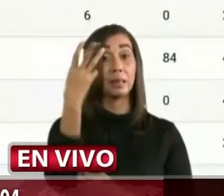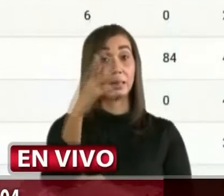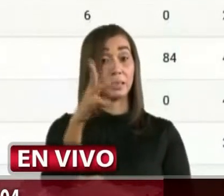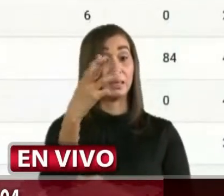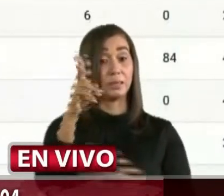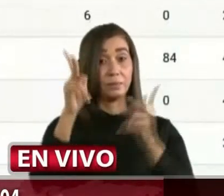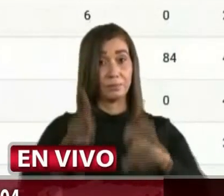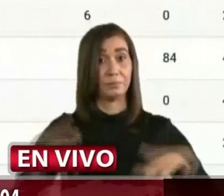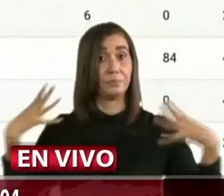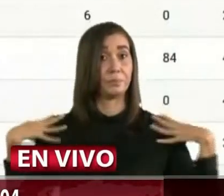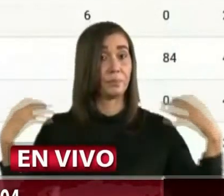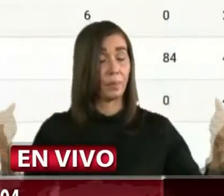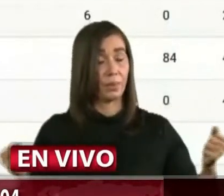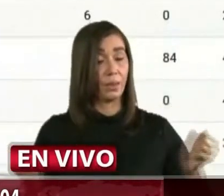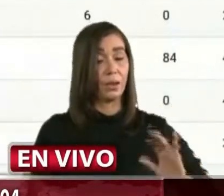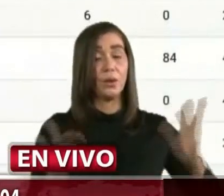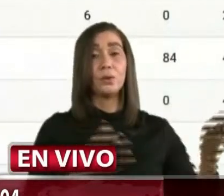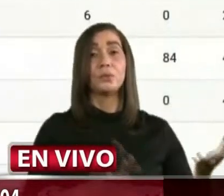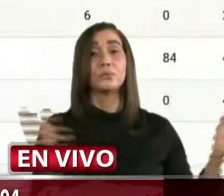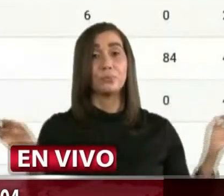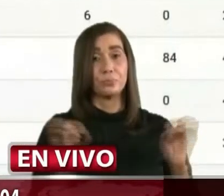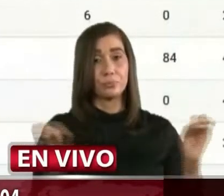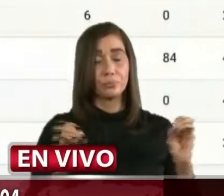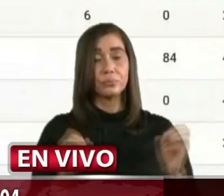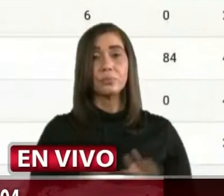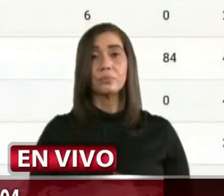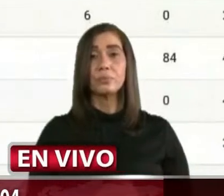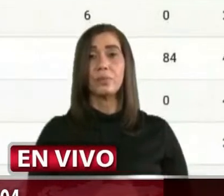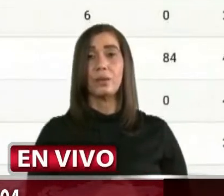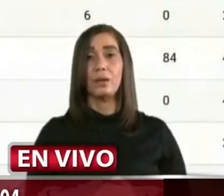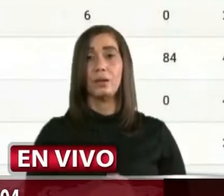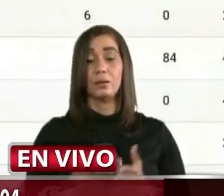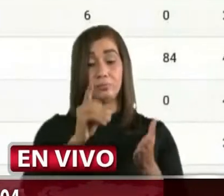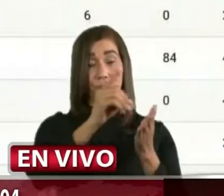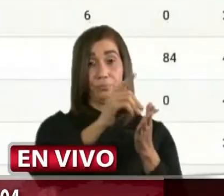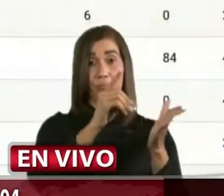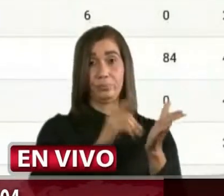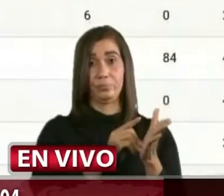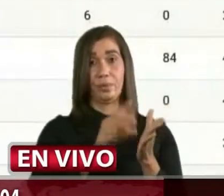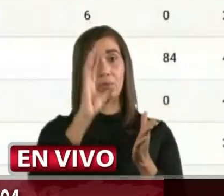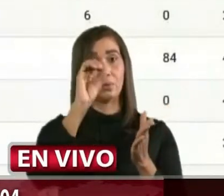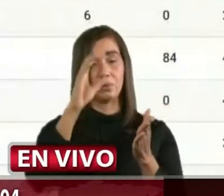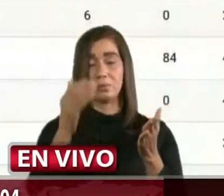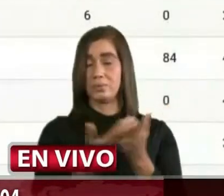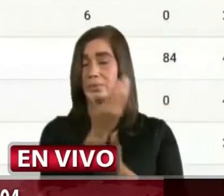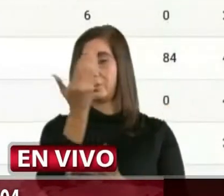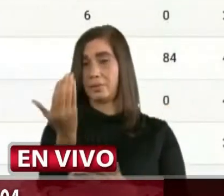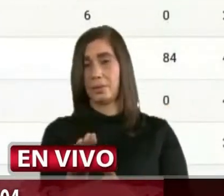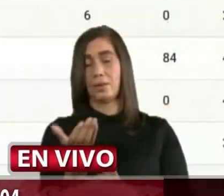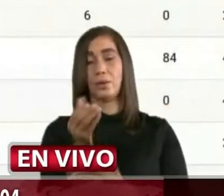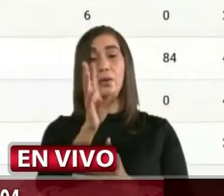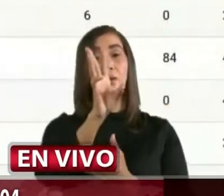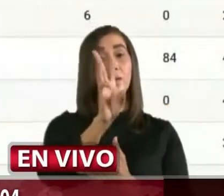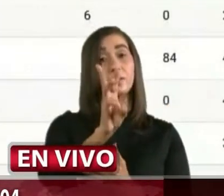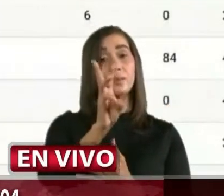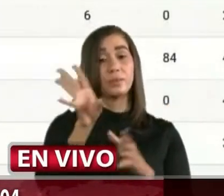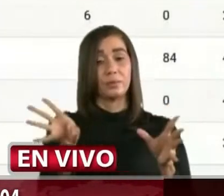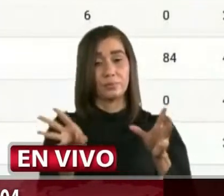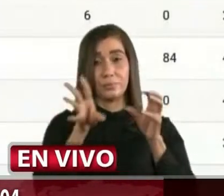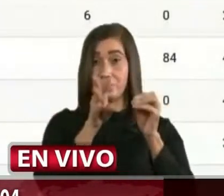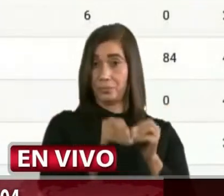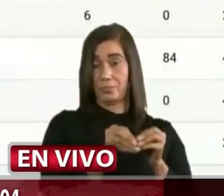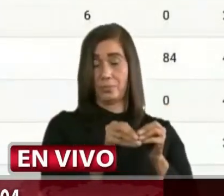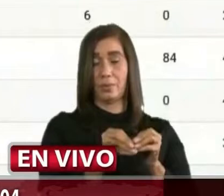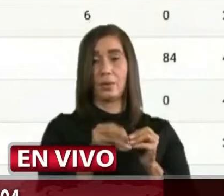16 recuperados, 0 fallecimientos. Dajabón, 0 casos nuevos, 6